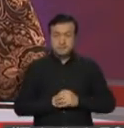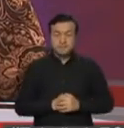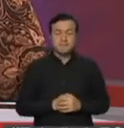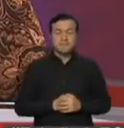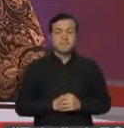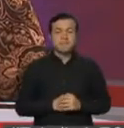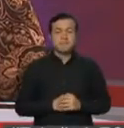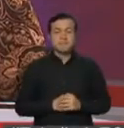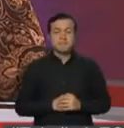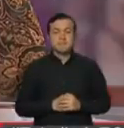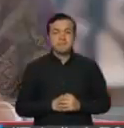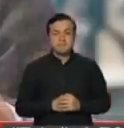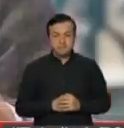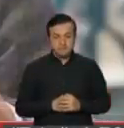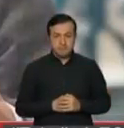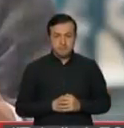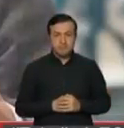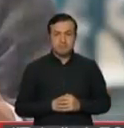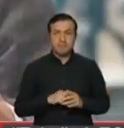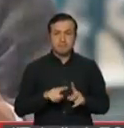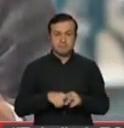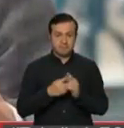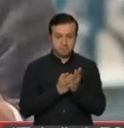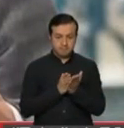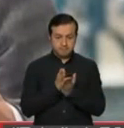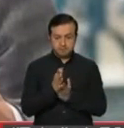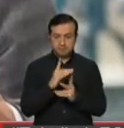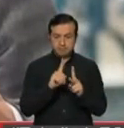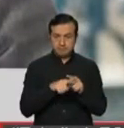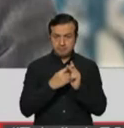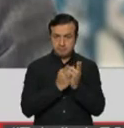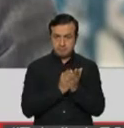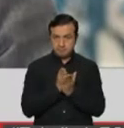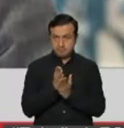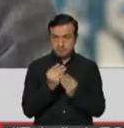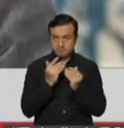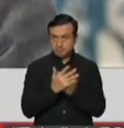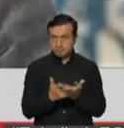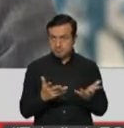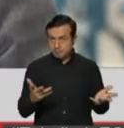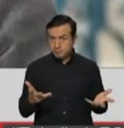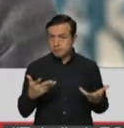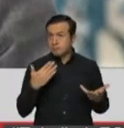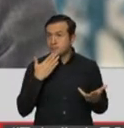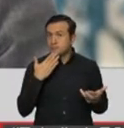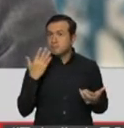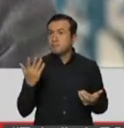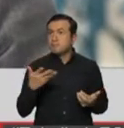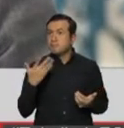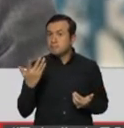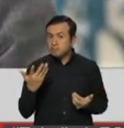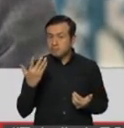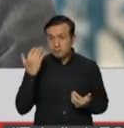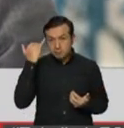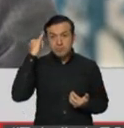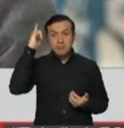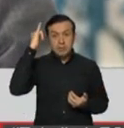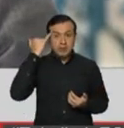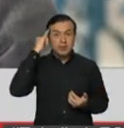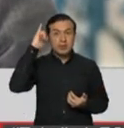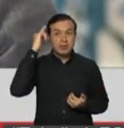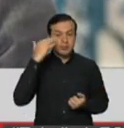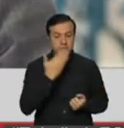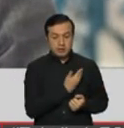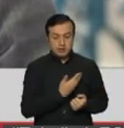esta iniciativa es el inicio de un camino, diría yo. El inicio de un camino que surgió con esta idea inicial del